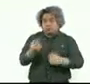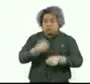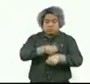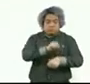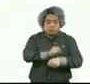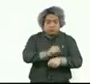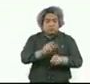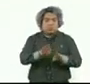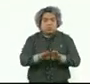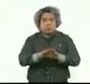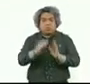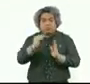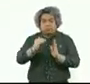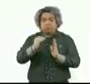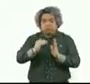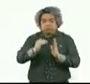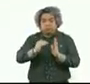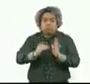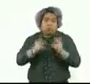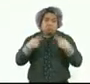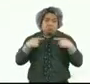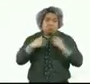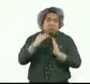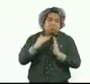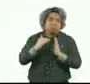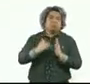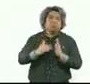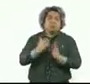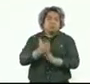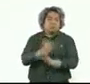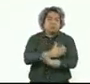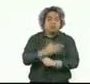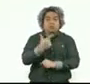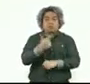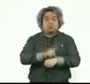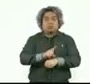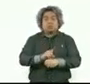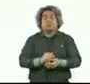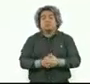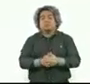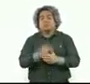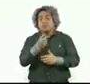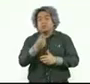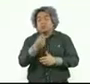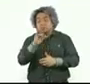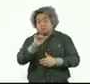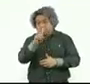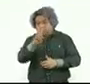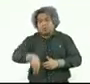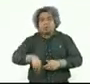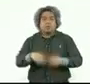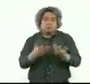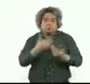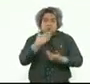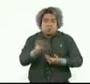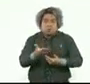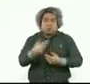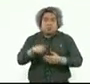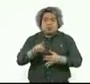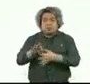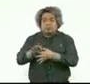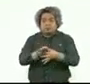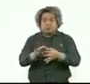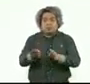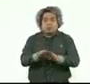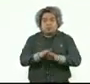una semana en la que estamos a un menor nivel de ocupación que lo que teníamos hace 7 días. Esto es una buena noticia que va de la mano de los siguientes datos que les